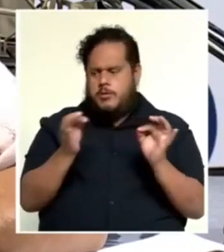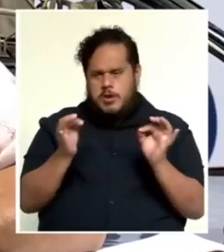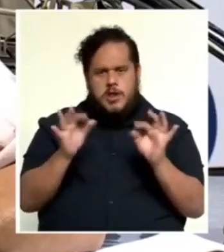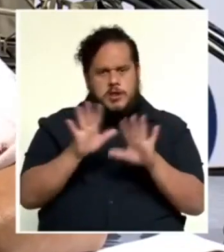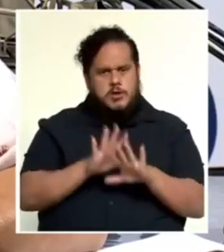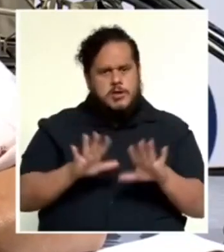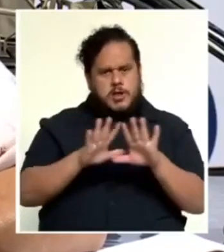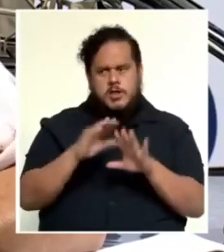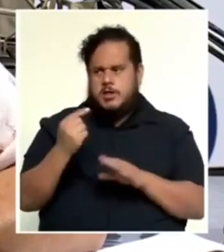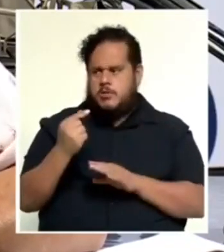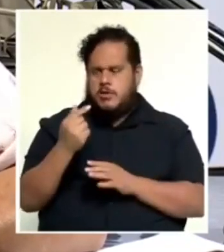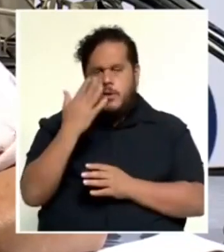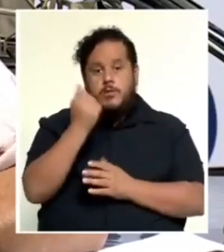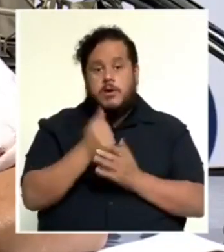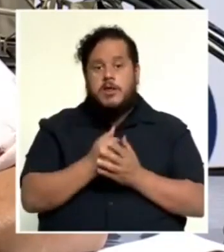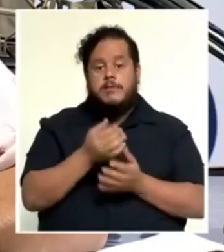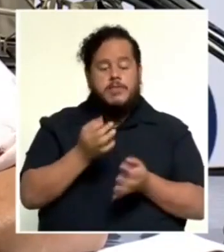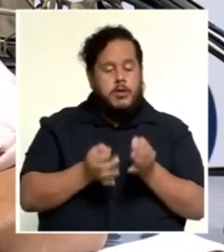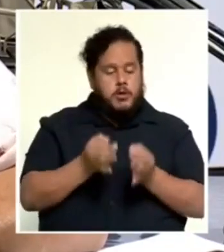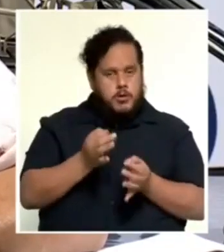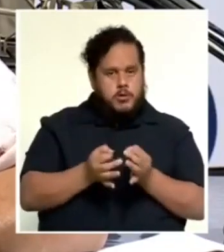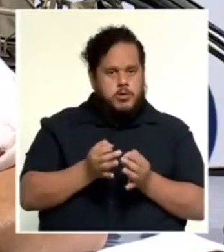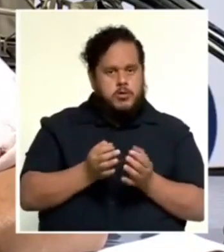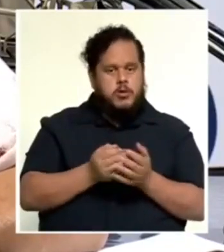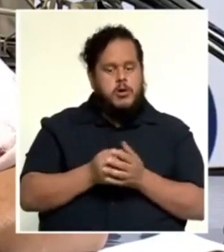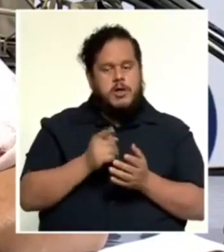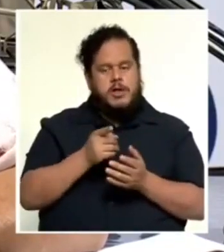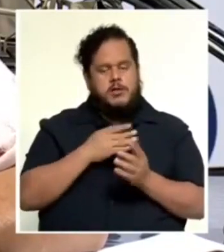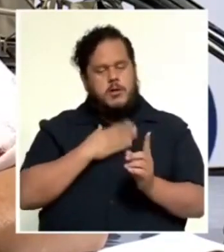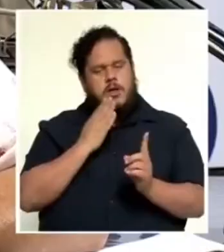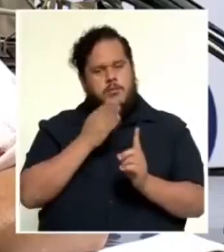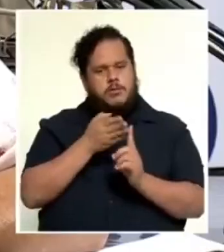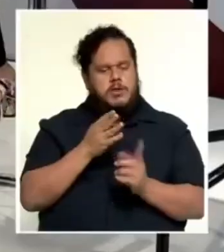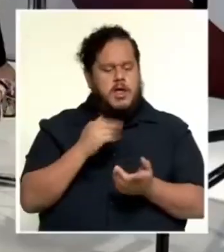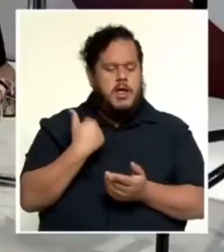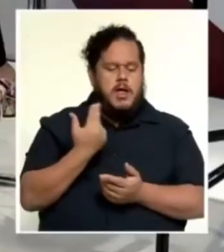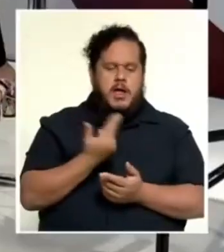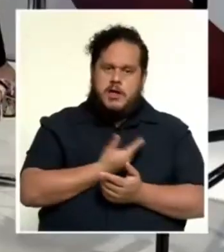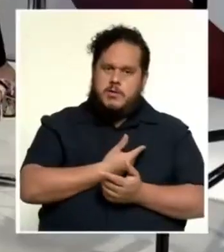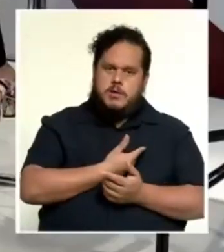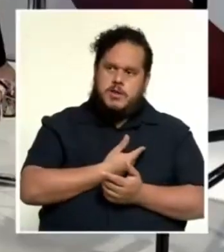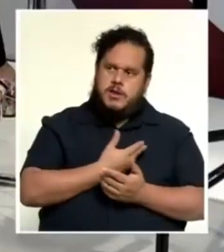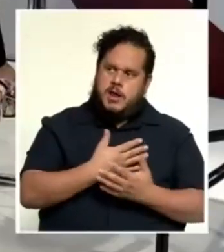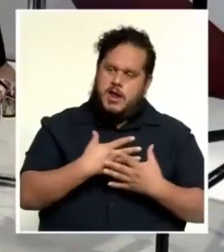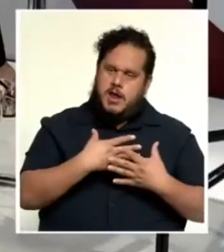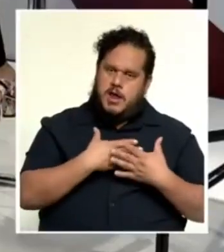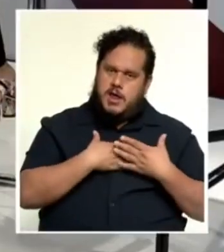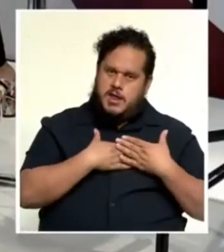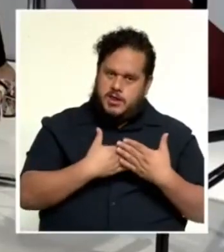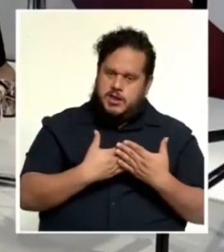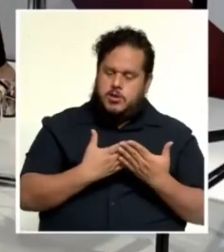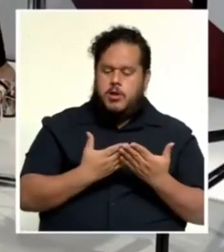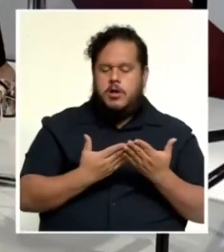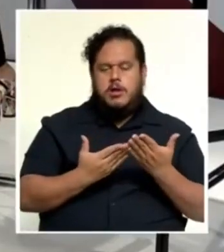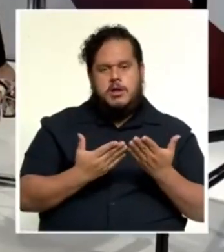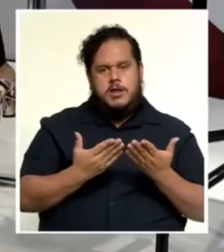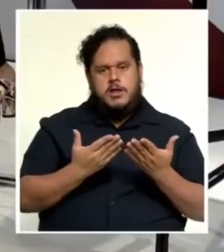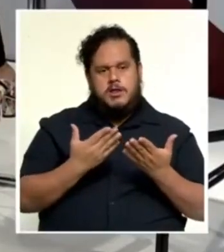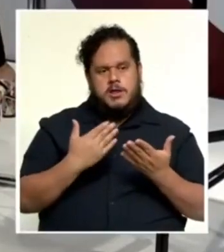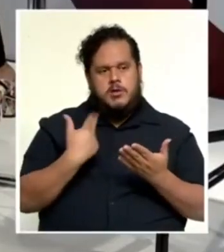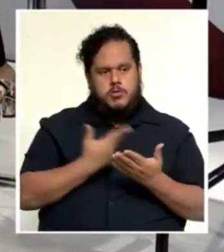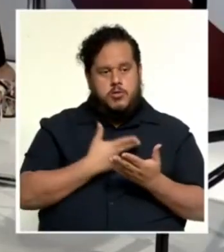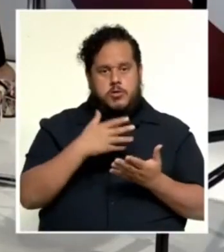de Gustavo, porque justo apunta en nuestra intención de que